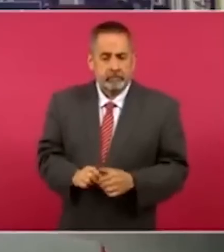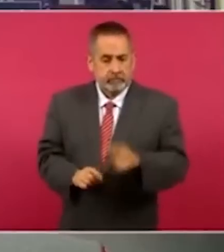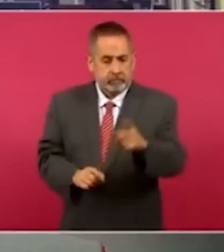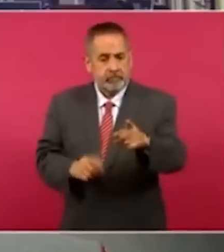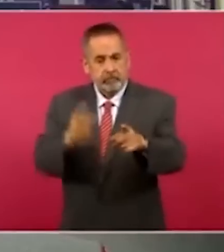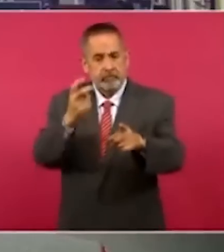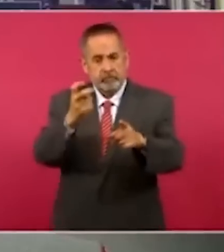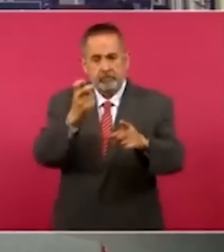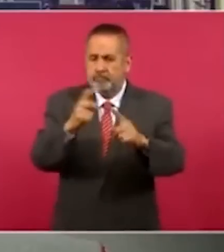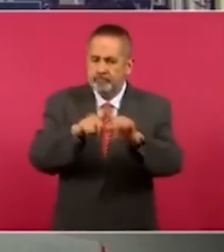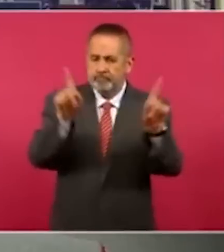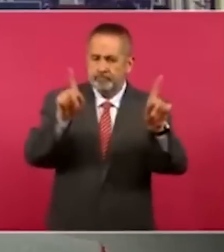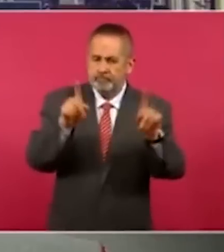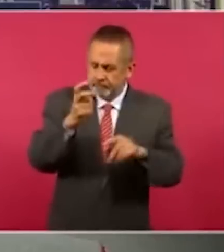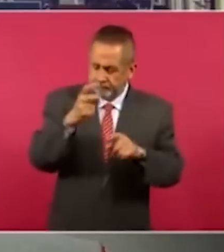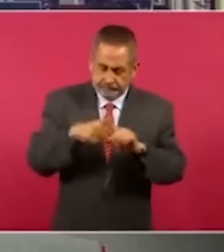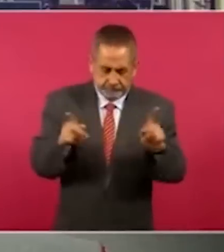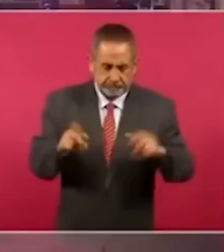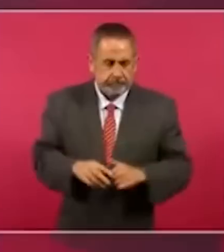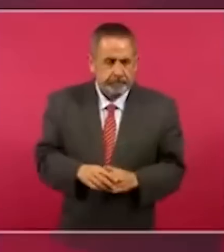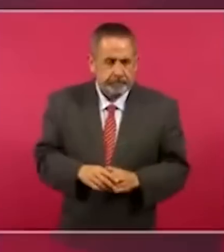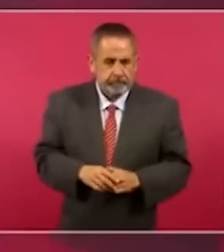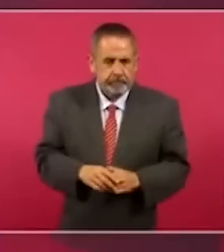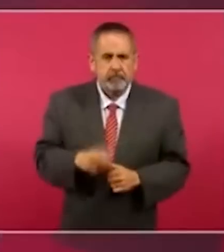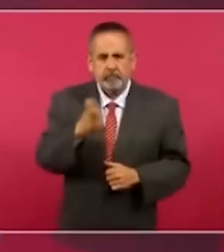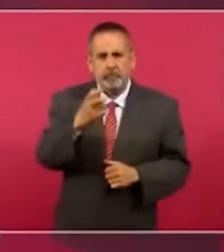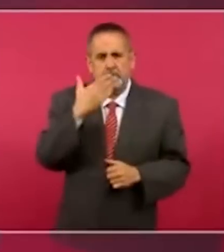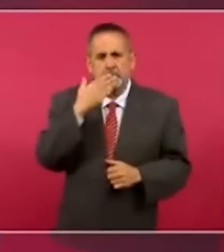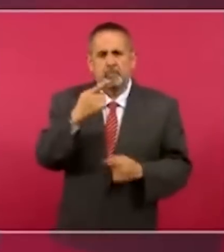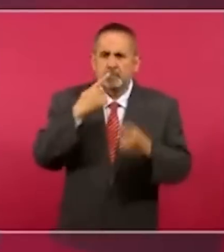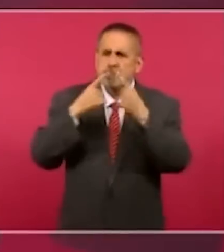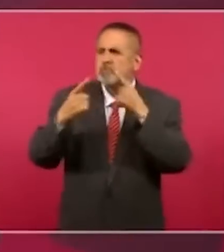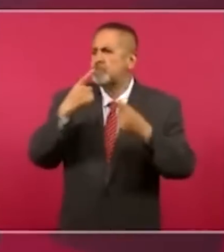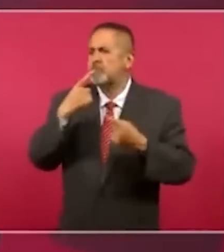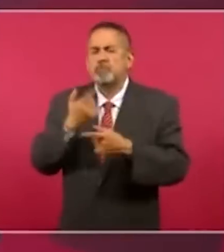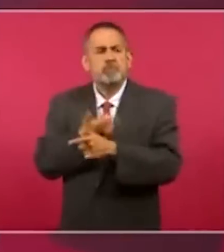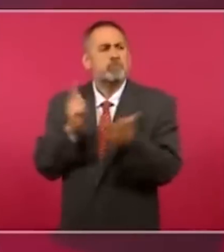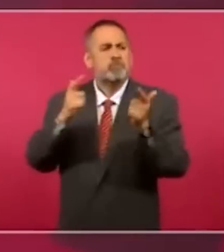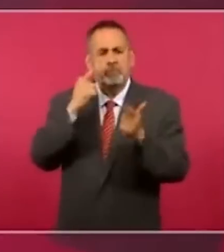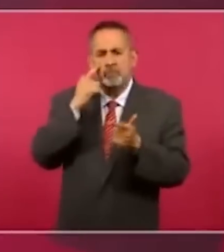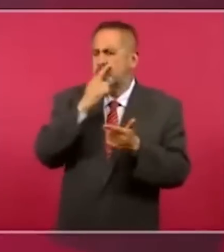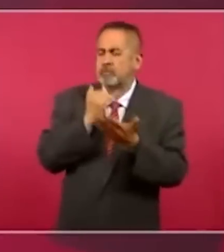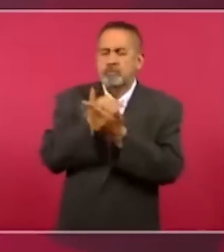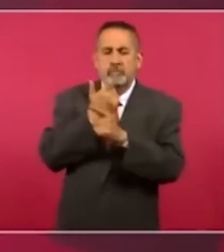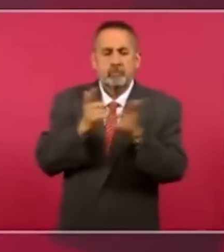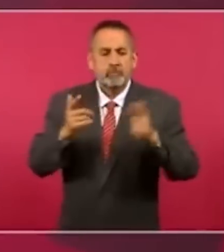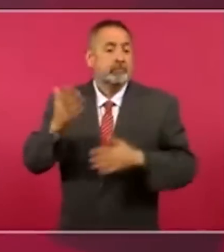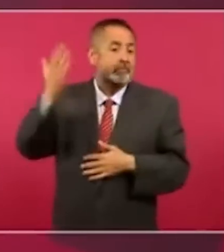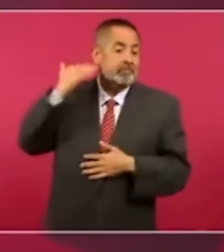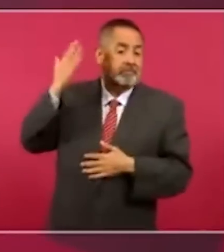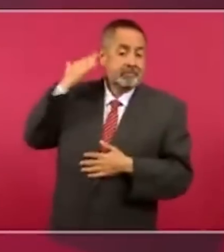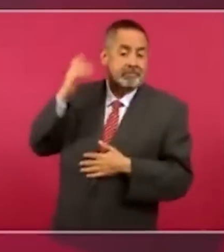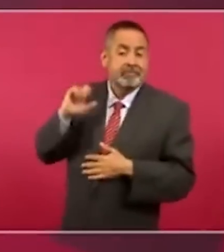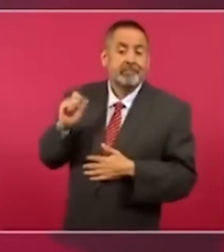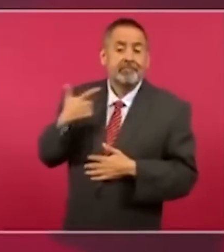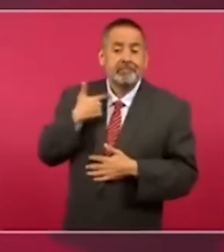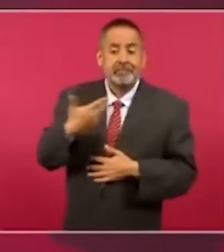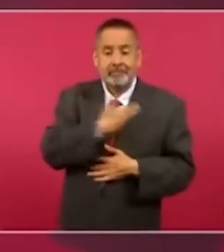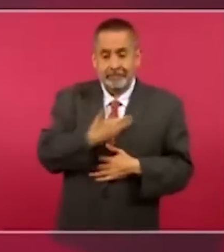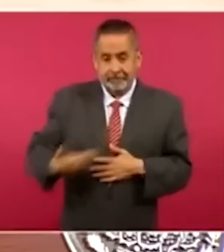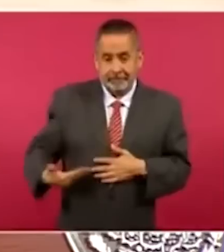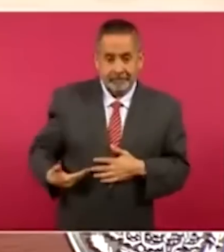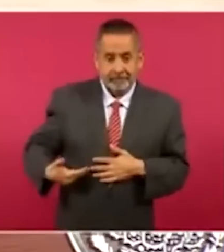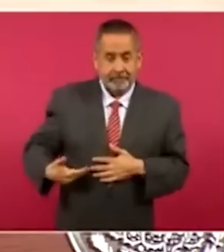Por eso es distinto esto. Claro. Y por eso es muy buena la democracia, porque antes a los presidentes los